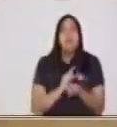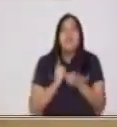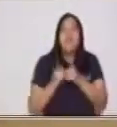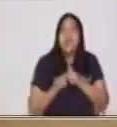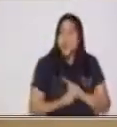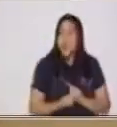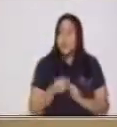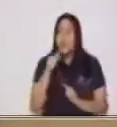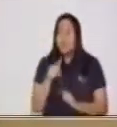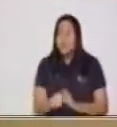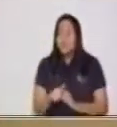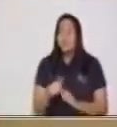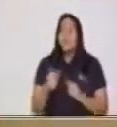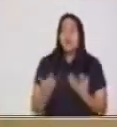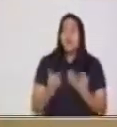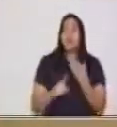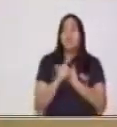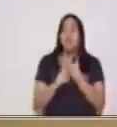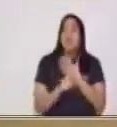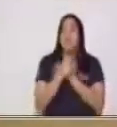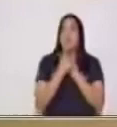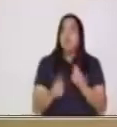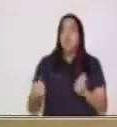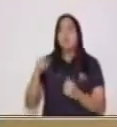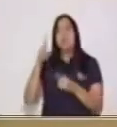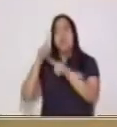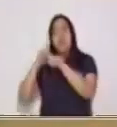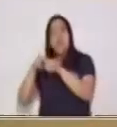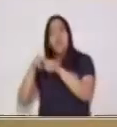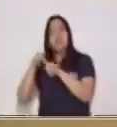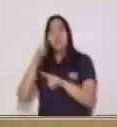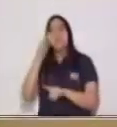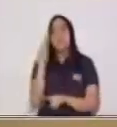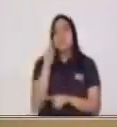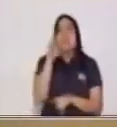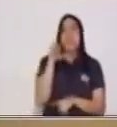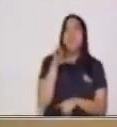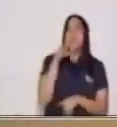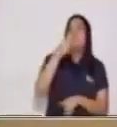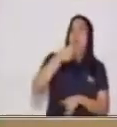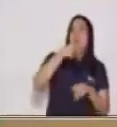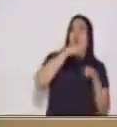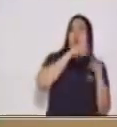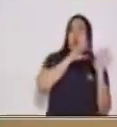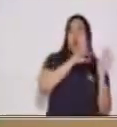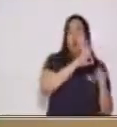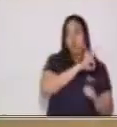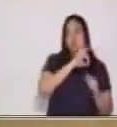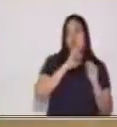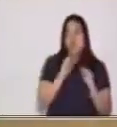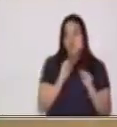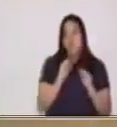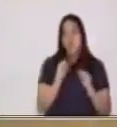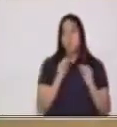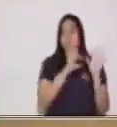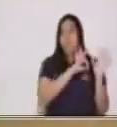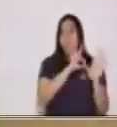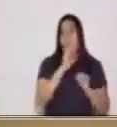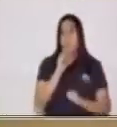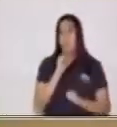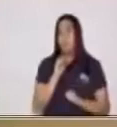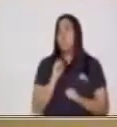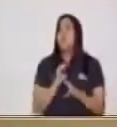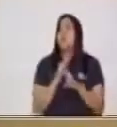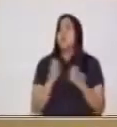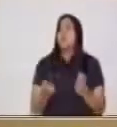la primera ecuación. X, Y, Z igual a 80. Y entonces, donde tenemos acá el